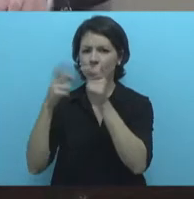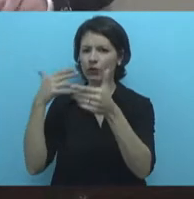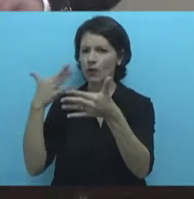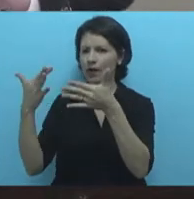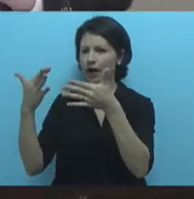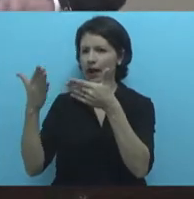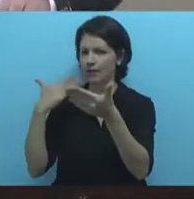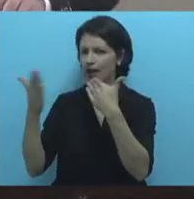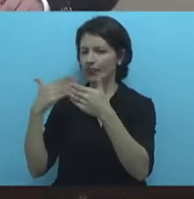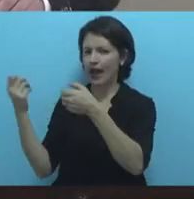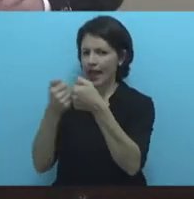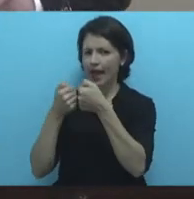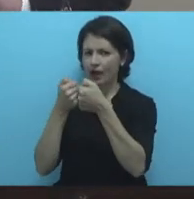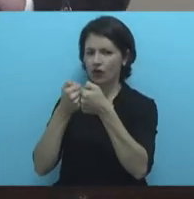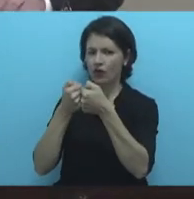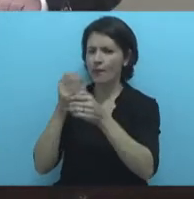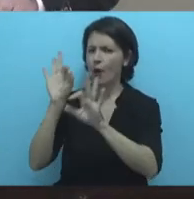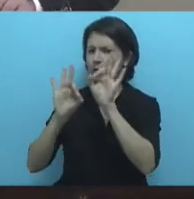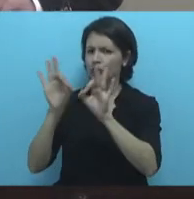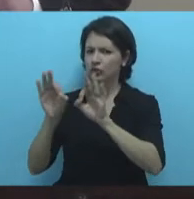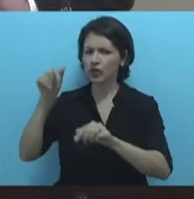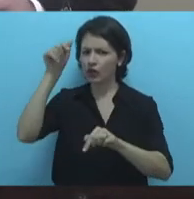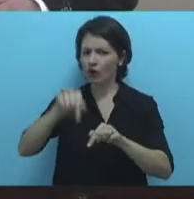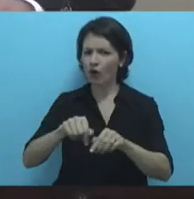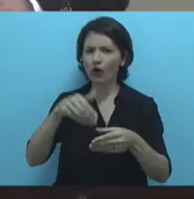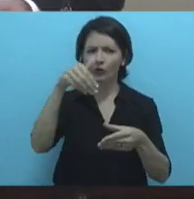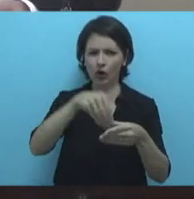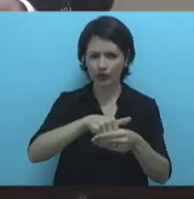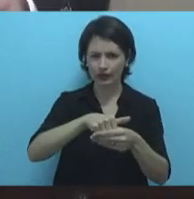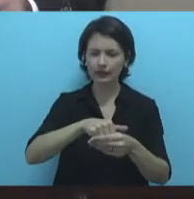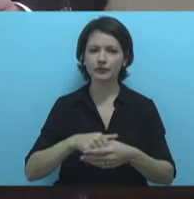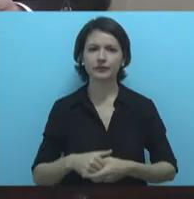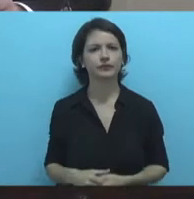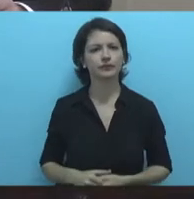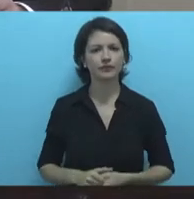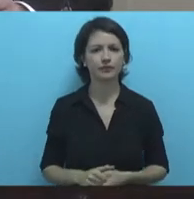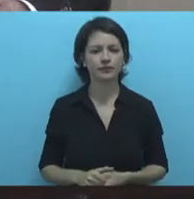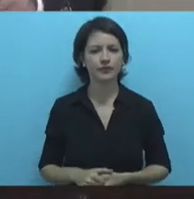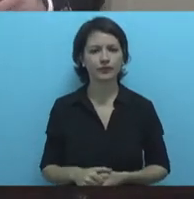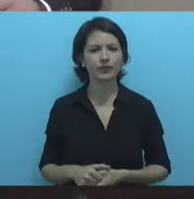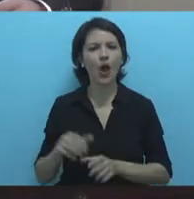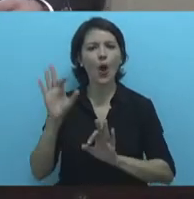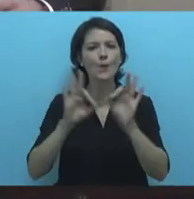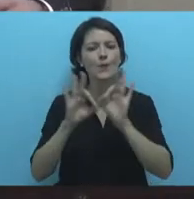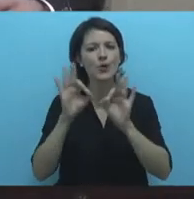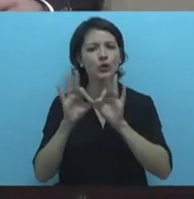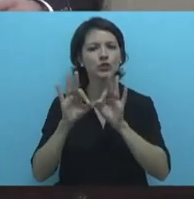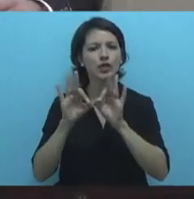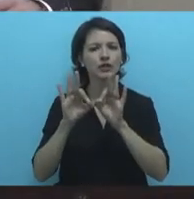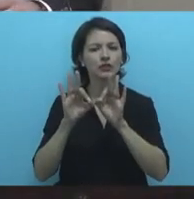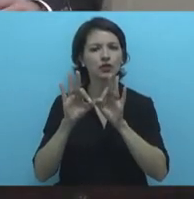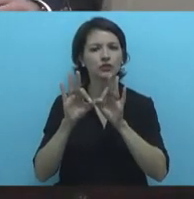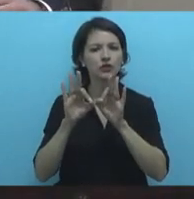para su reserva y posterior tratamiento sobre tablas lo acordado en labor parlamentaria son proyectos de